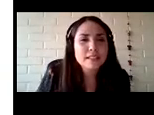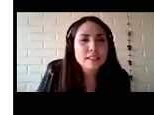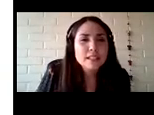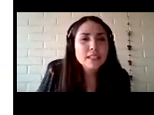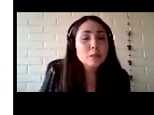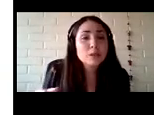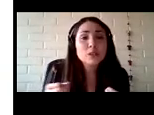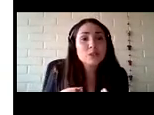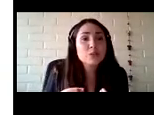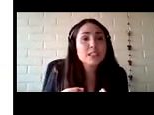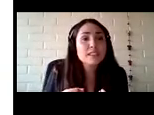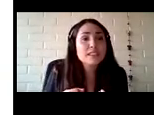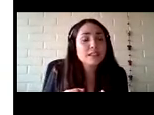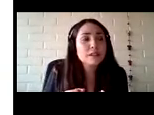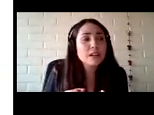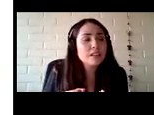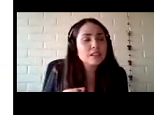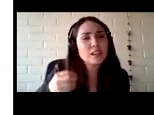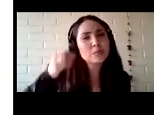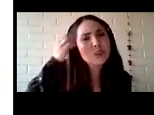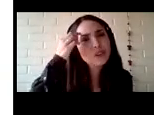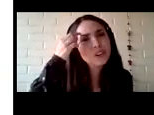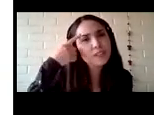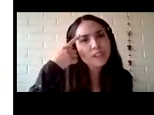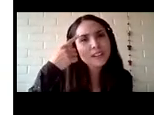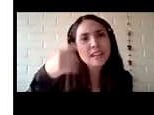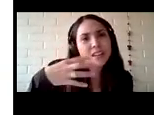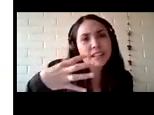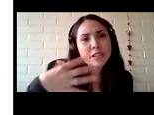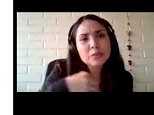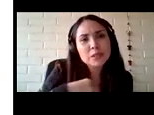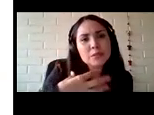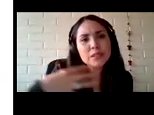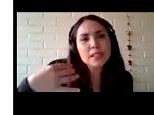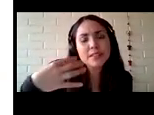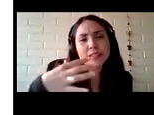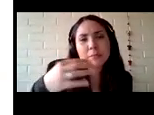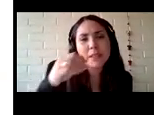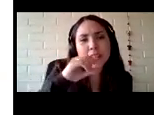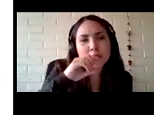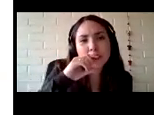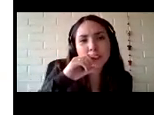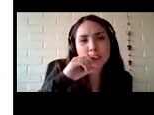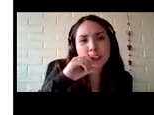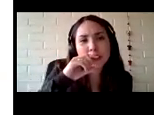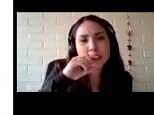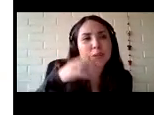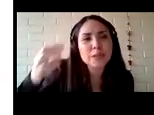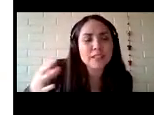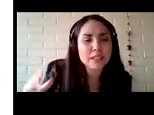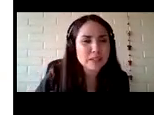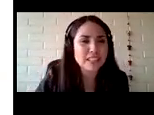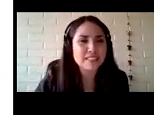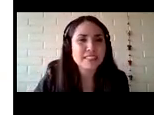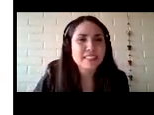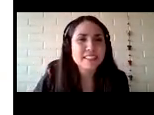tímida? Y a lo mejor Yuyunis dice, ay, a lo mejor, la verdad es que yo me consideraba tímida solo cuando conozco